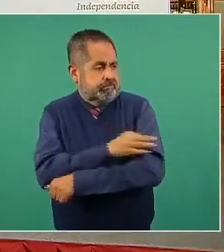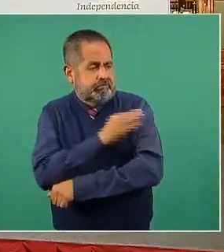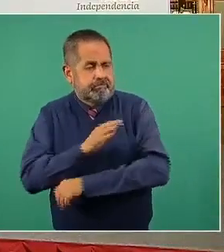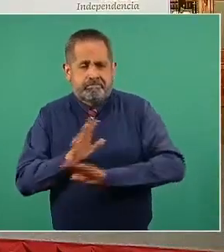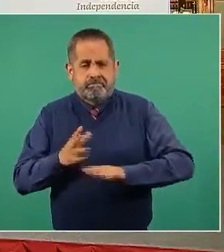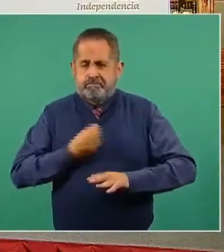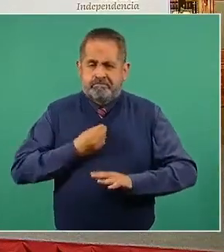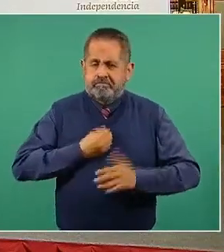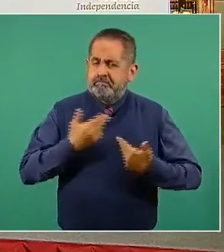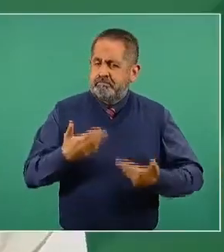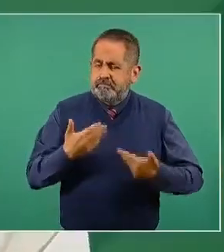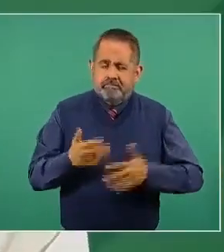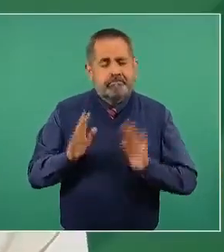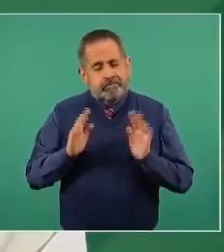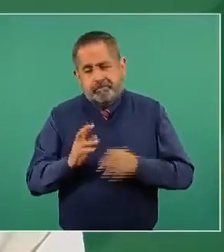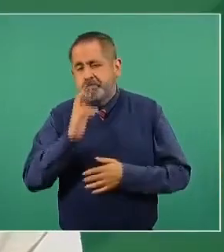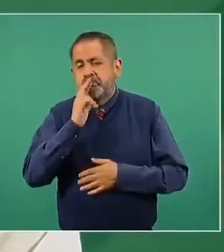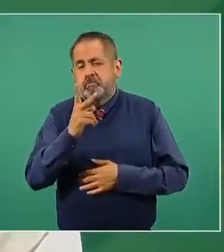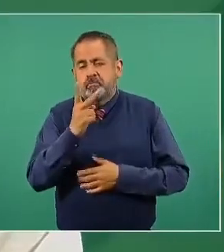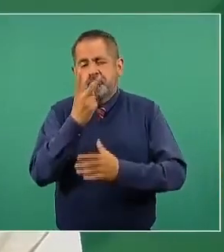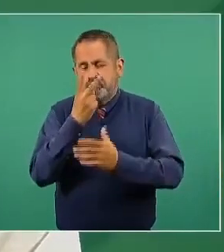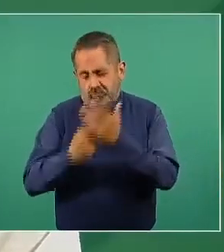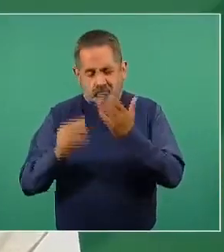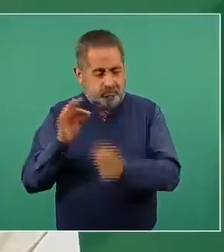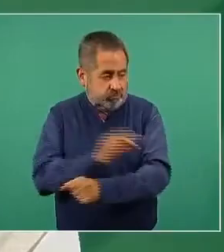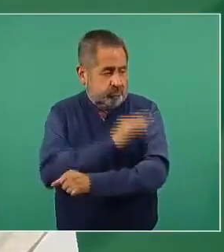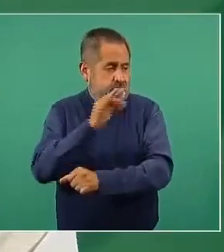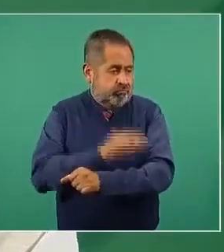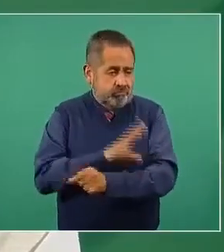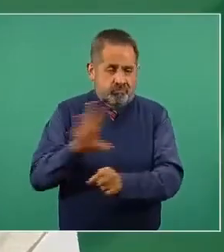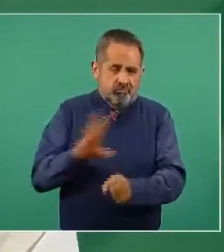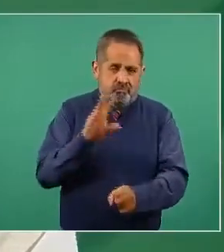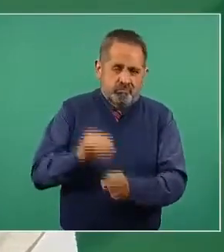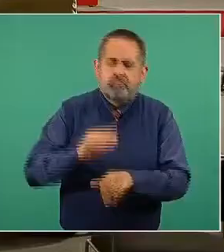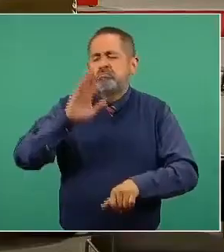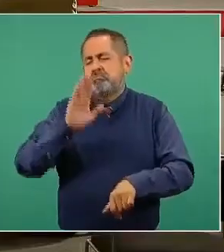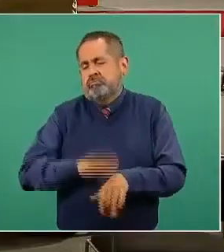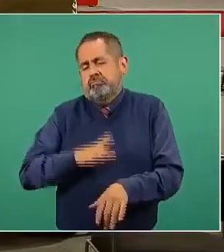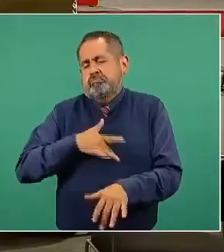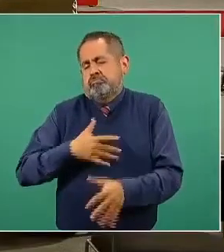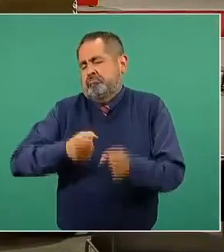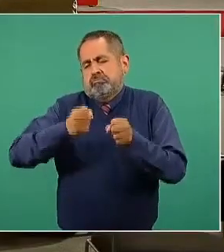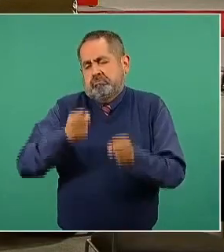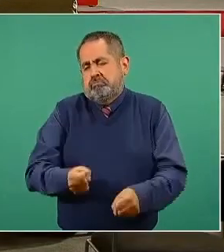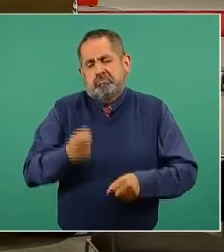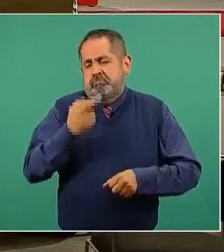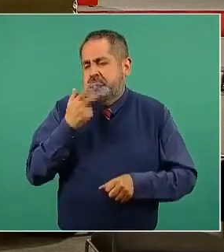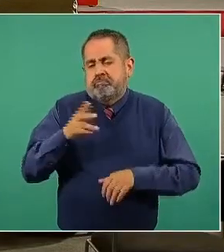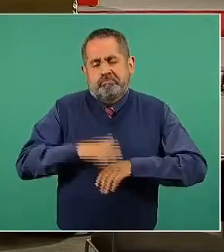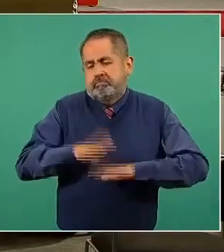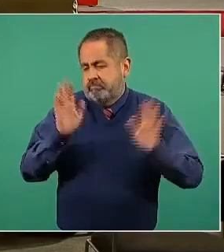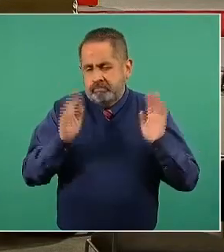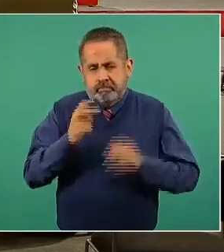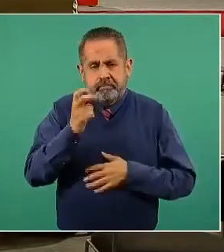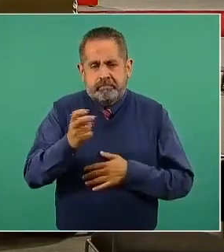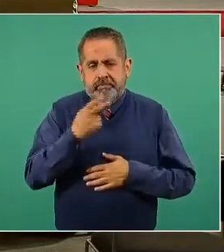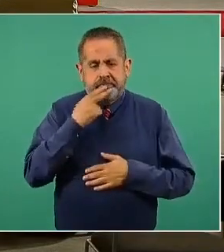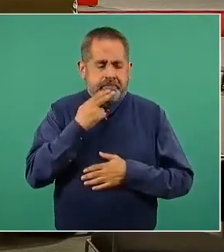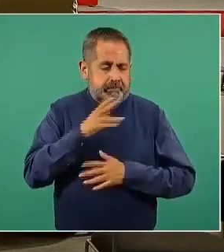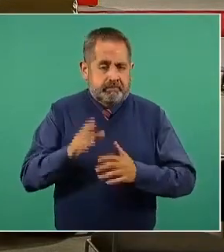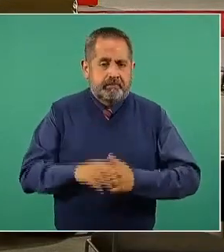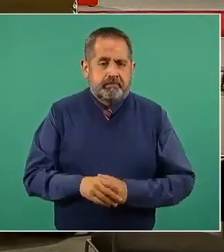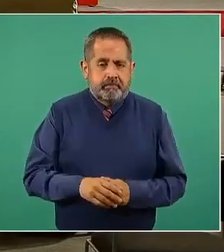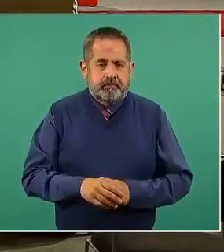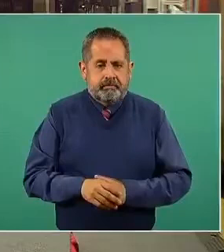aunque desde luego aplicar el esquema completo contribuye aún más para las vacunas en las que esto sigue siendo